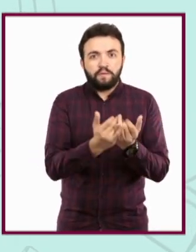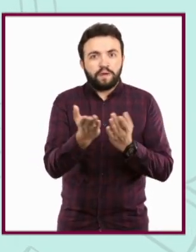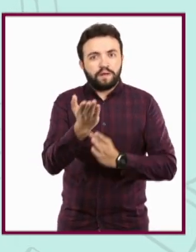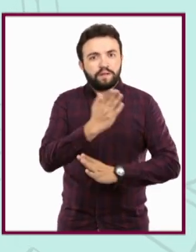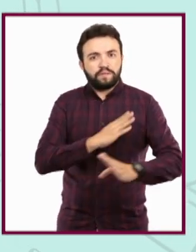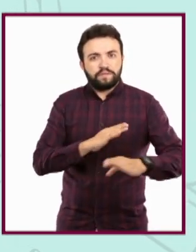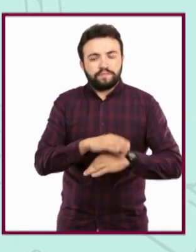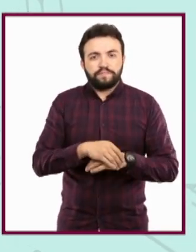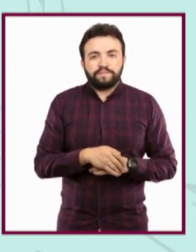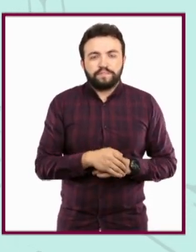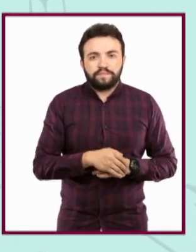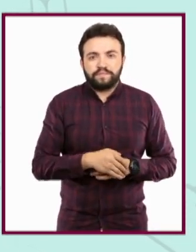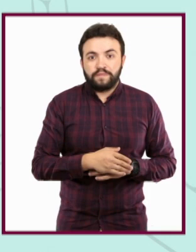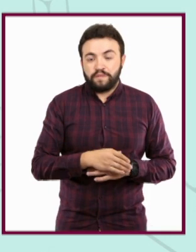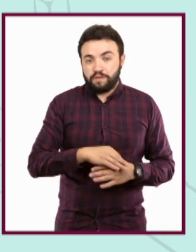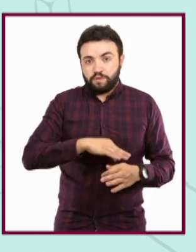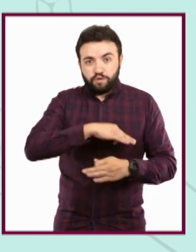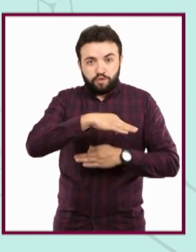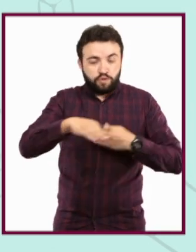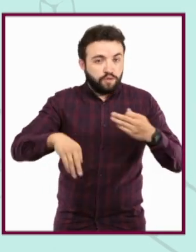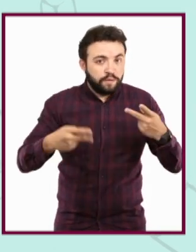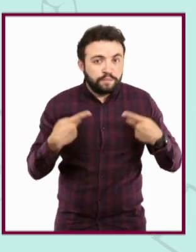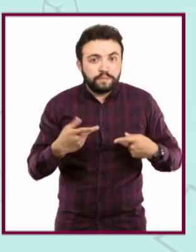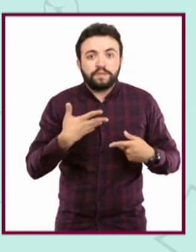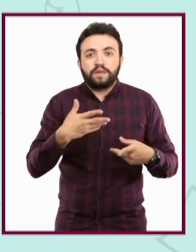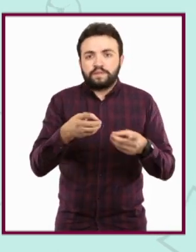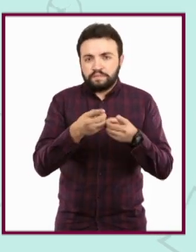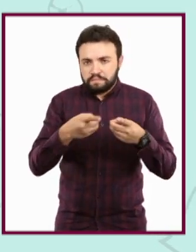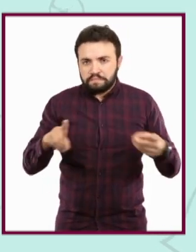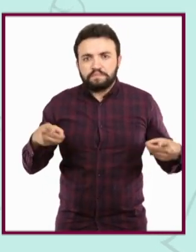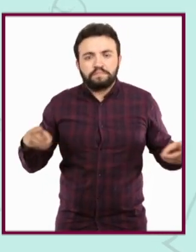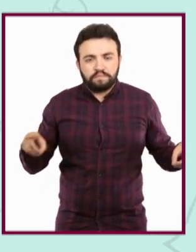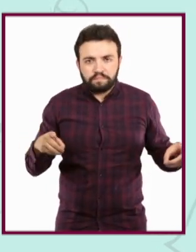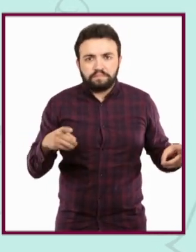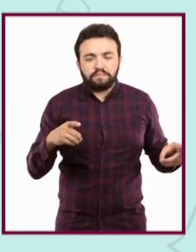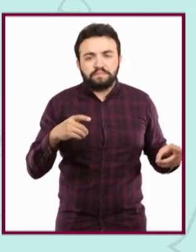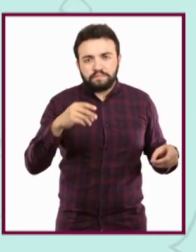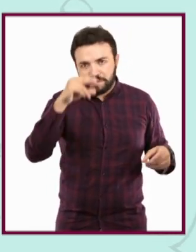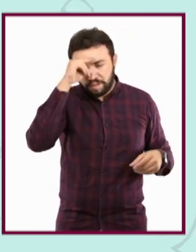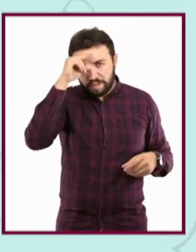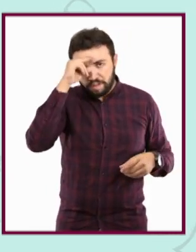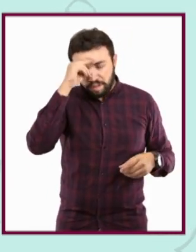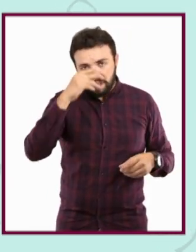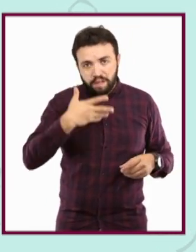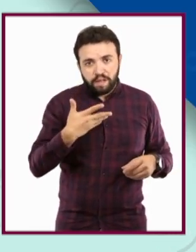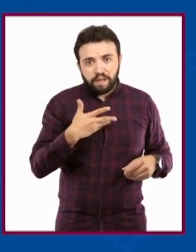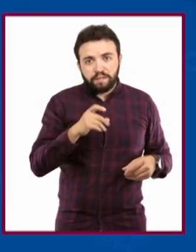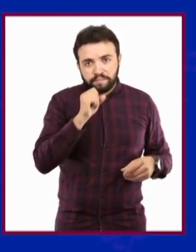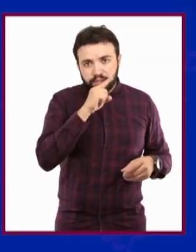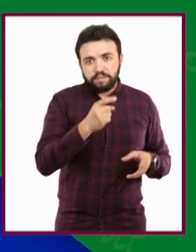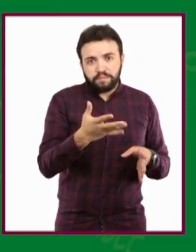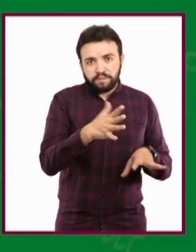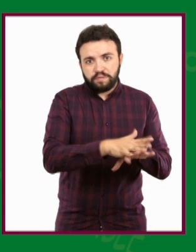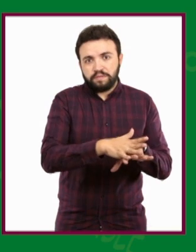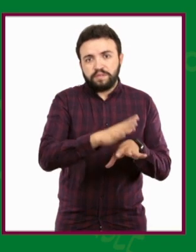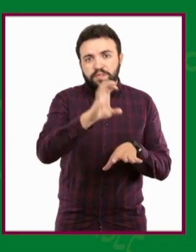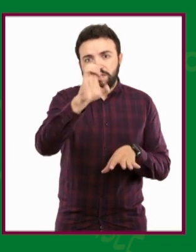así. Todas las personas podemos desarrollar nuestras inteligencias, incluyendo la espiritual. ¿Te digo más?